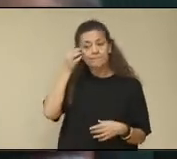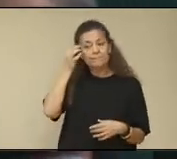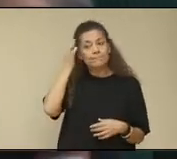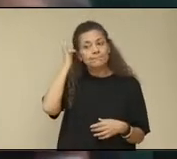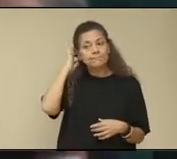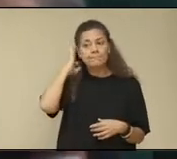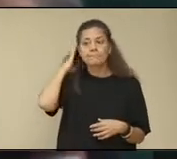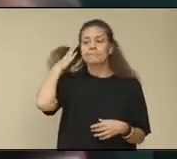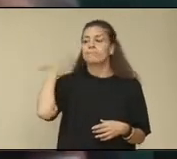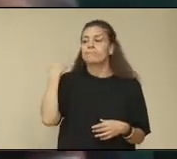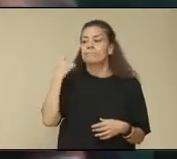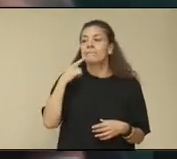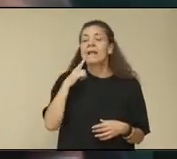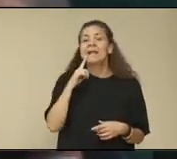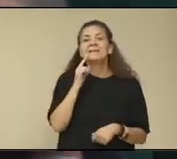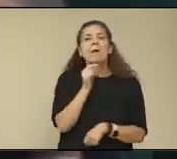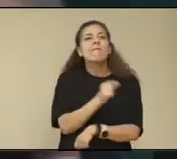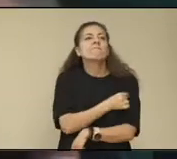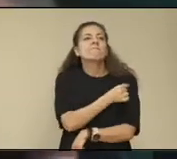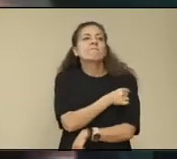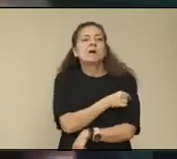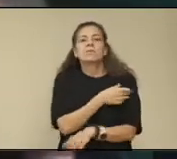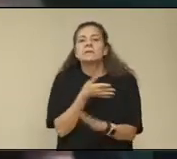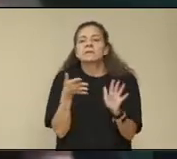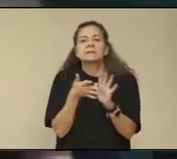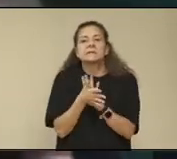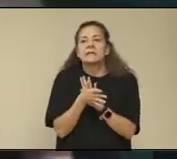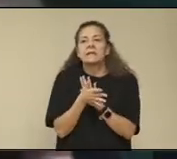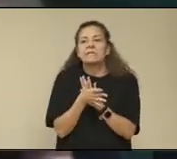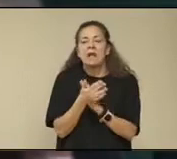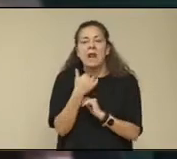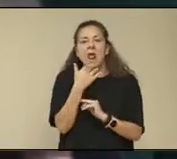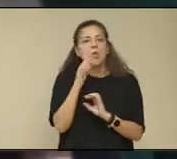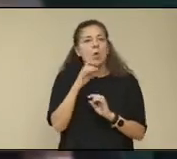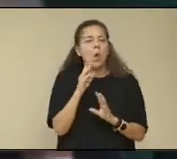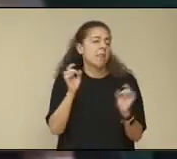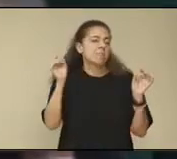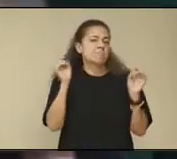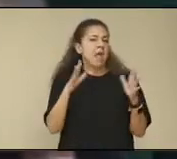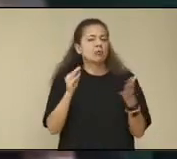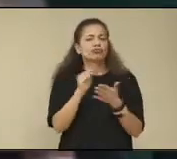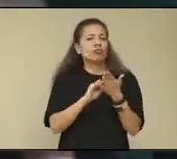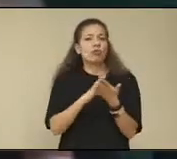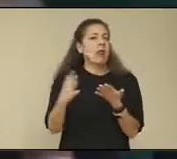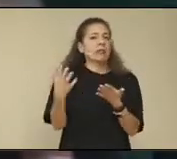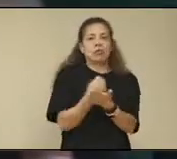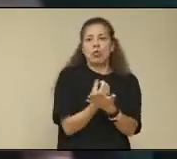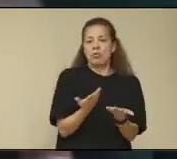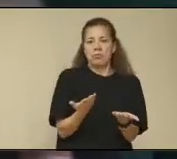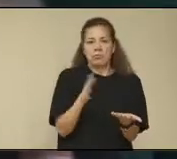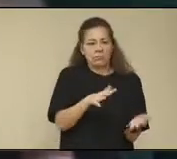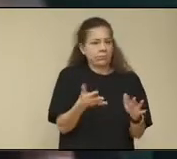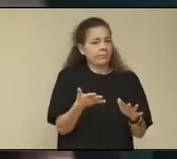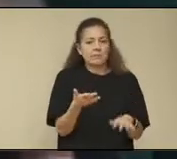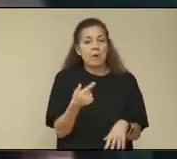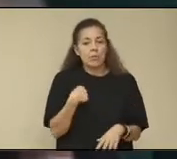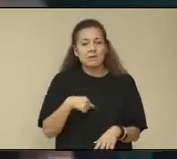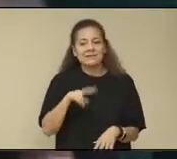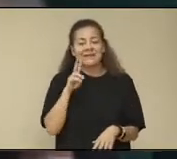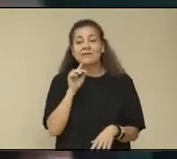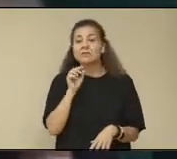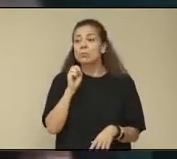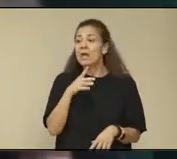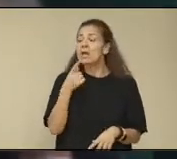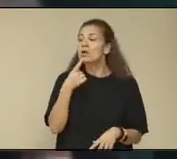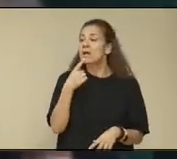a ver, las vacunas tampoco es una varita mágica que soluciona todo, ¿no? Porque yo creo que se ha visto muy bien lo que has comentado